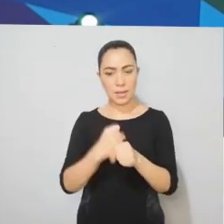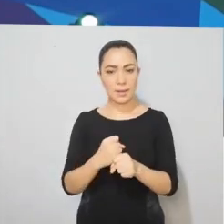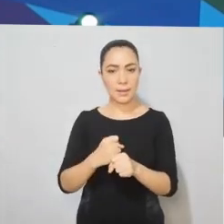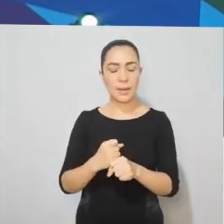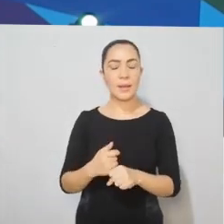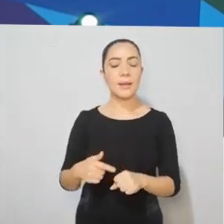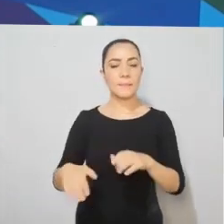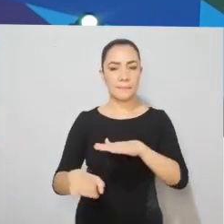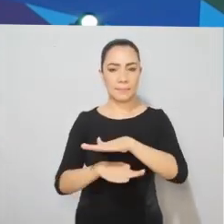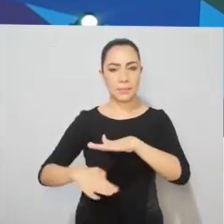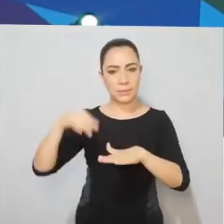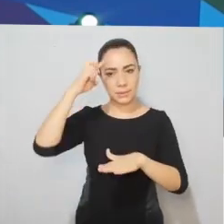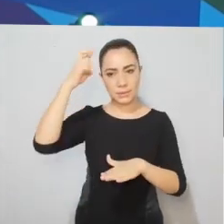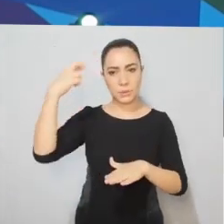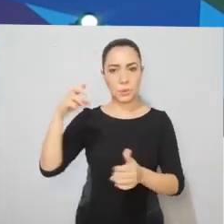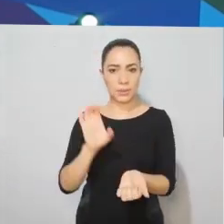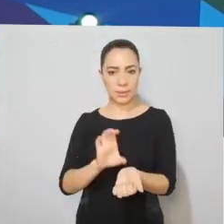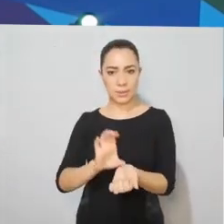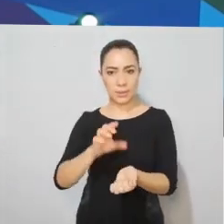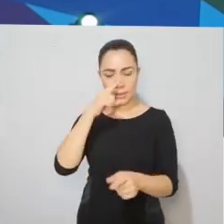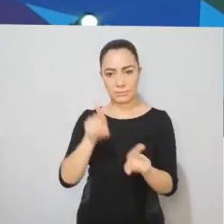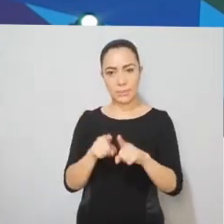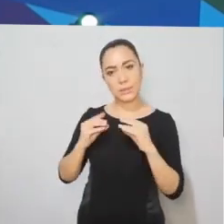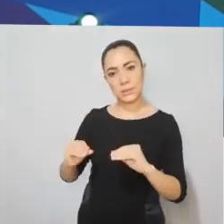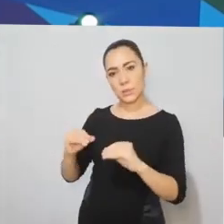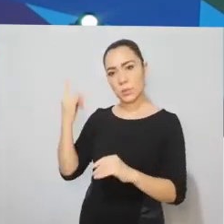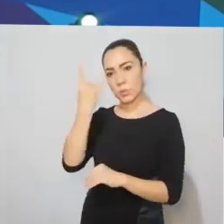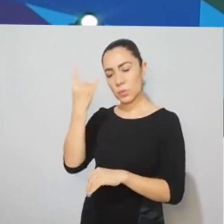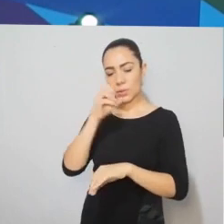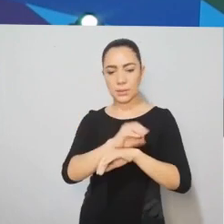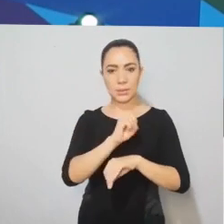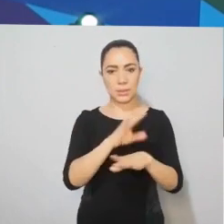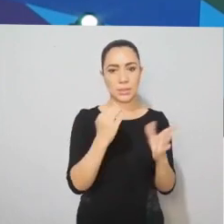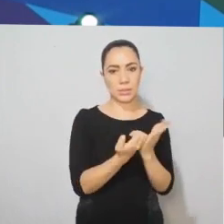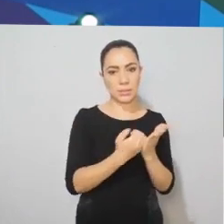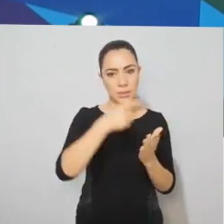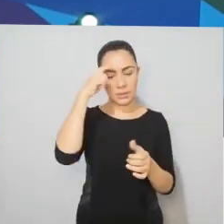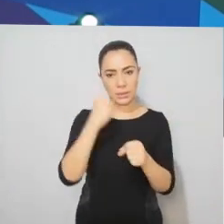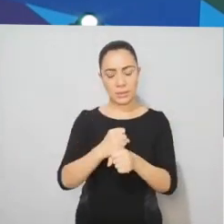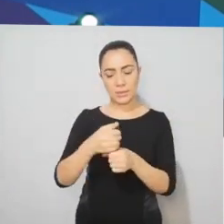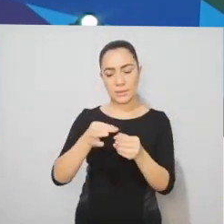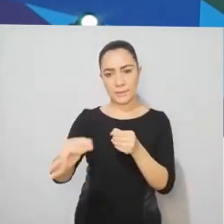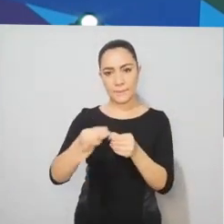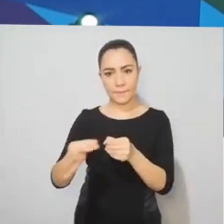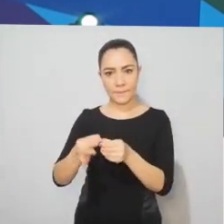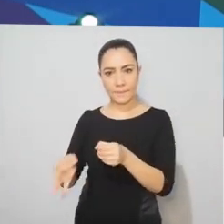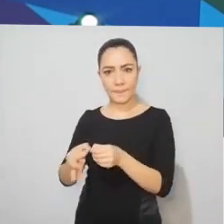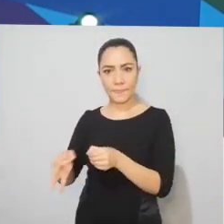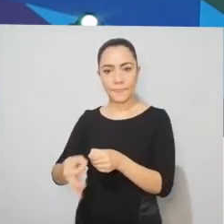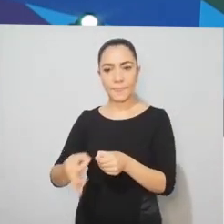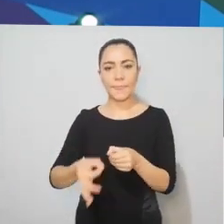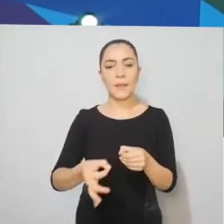clínica, la docencia universitaria, la consejería escolar y el trabajo en el área rural. Cuenta con